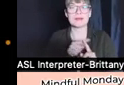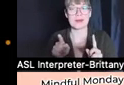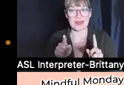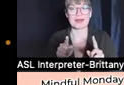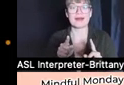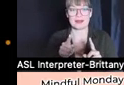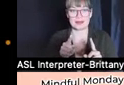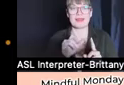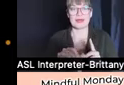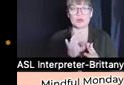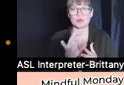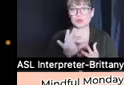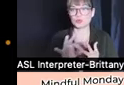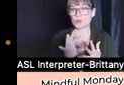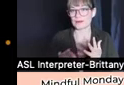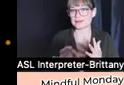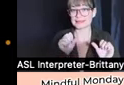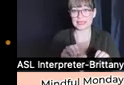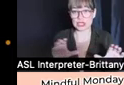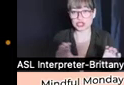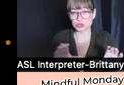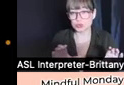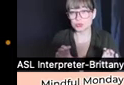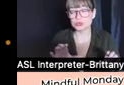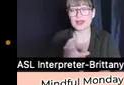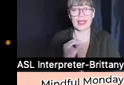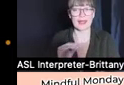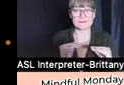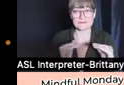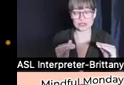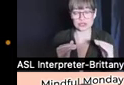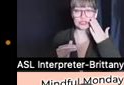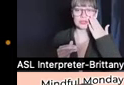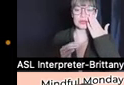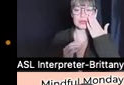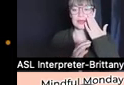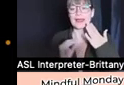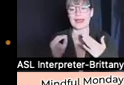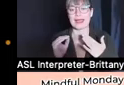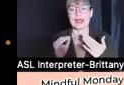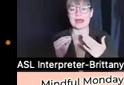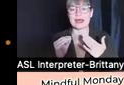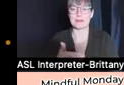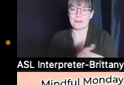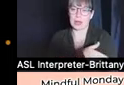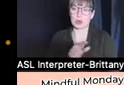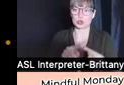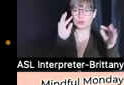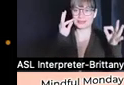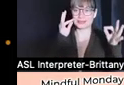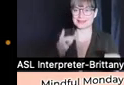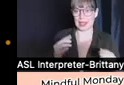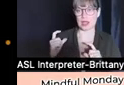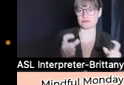Asegurar que se les dé opciones que pueden hacer y que sean justas y que tengan ellos el poder de